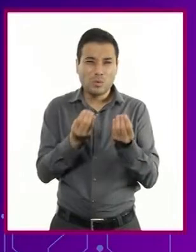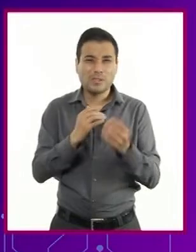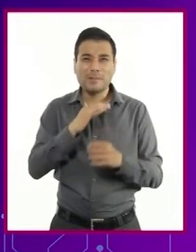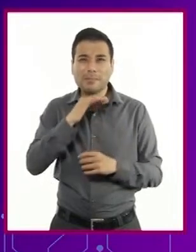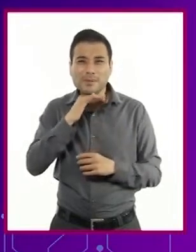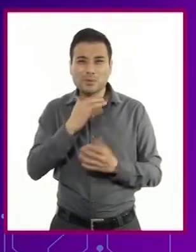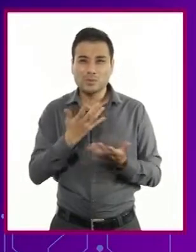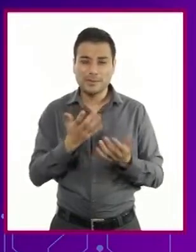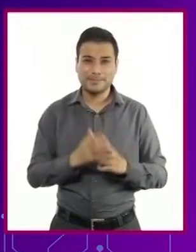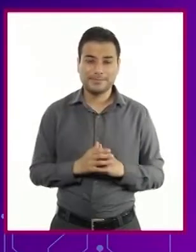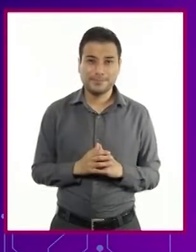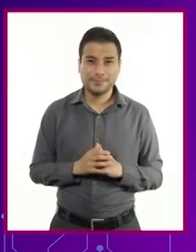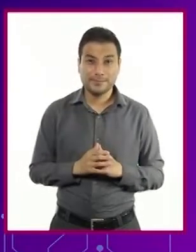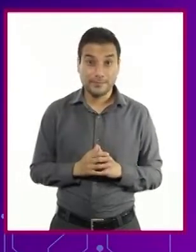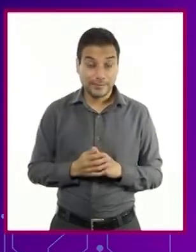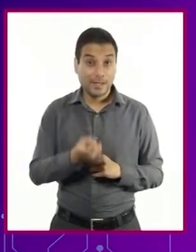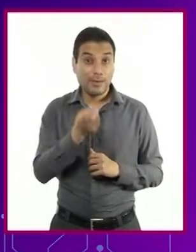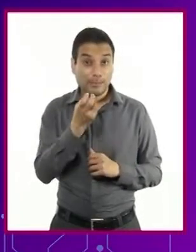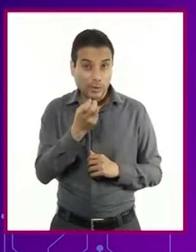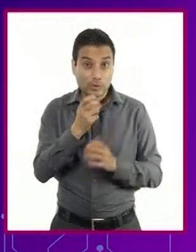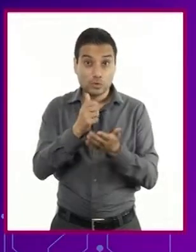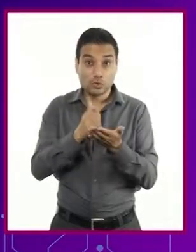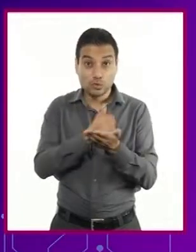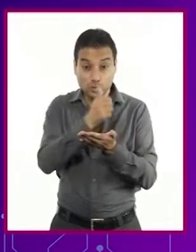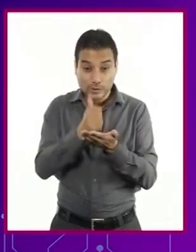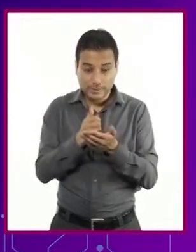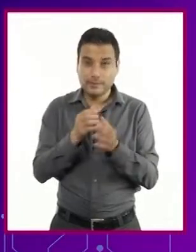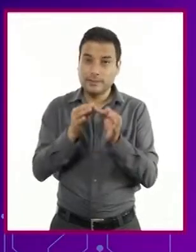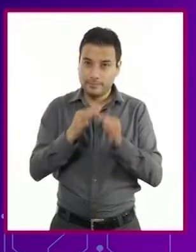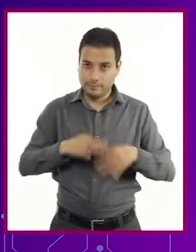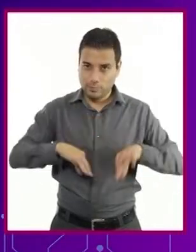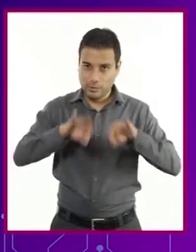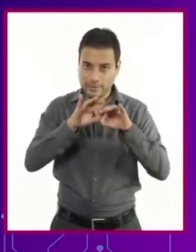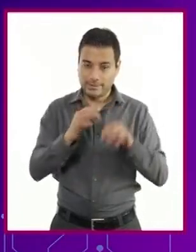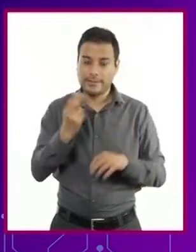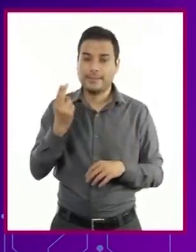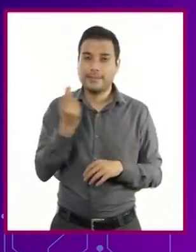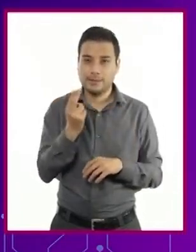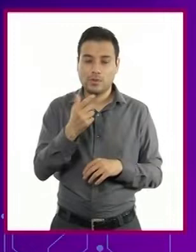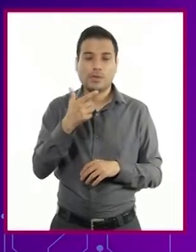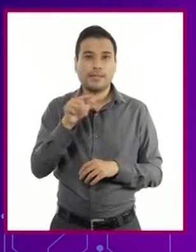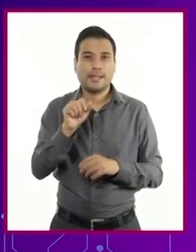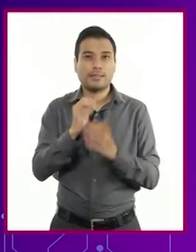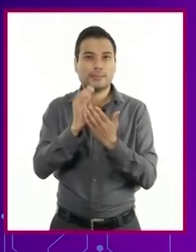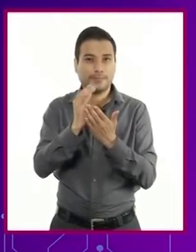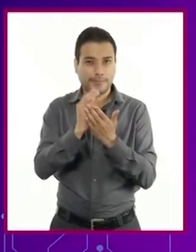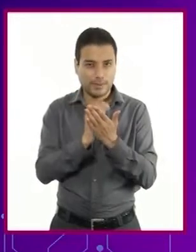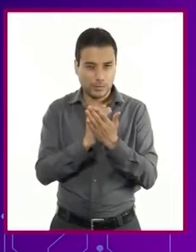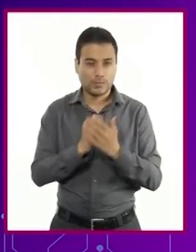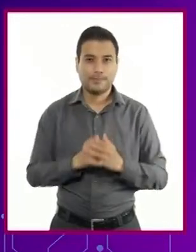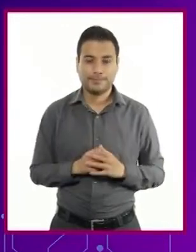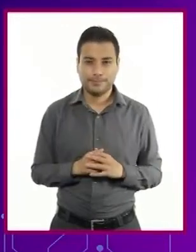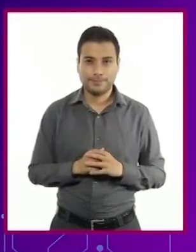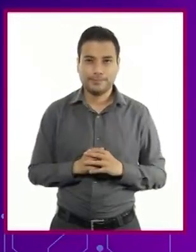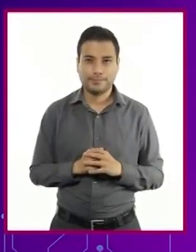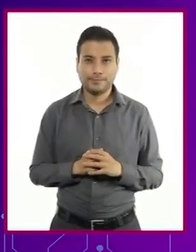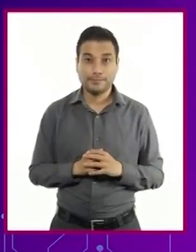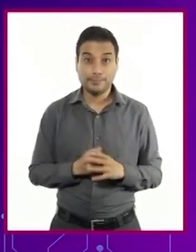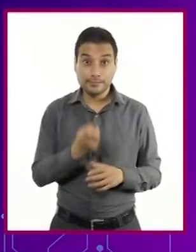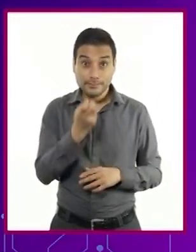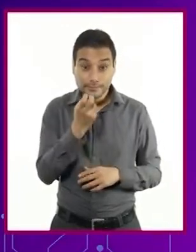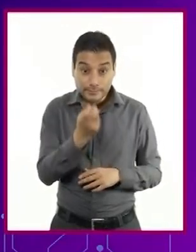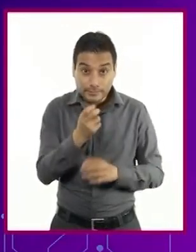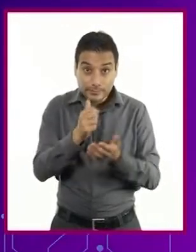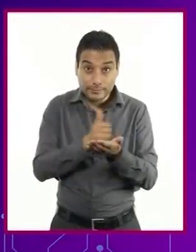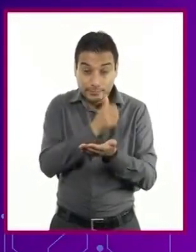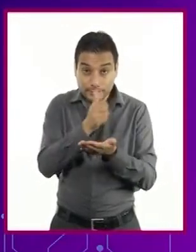que producen. Por eso, las ciudades son clave para reducir las emisiones de gases y compuestos de efecto invernadero, y es donde más